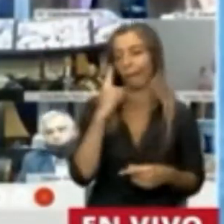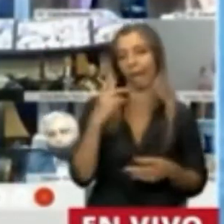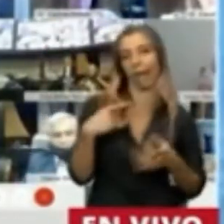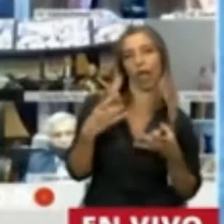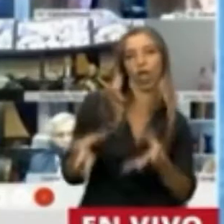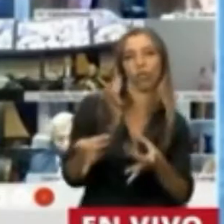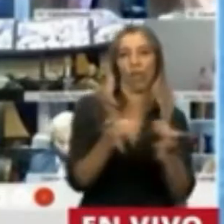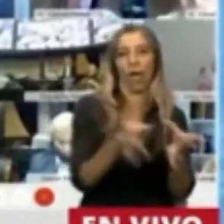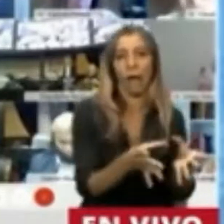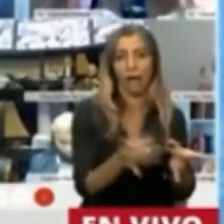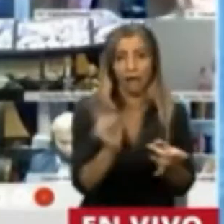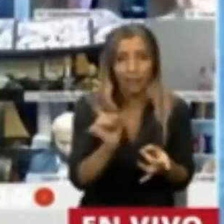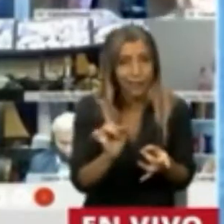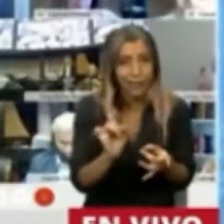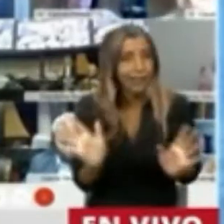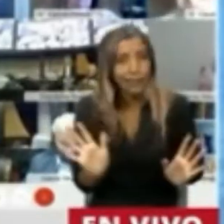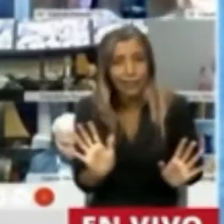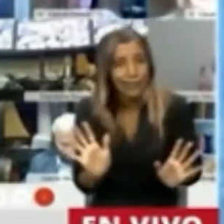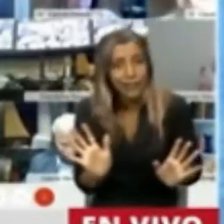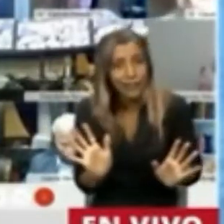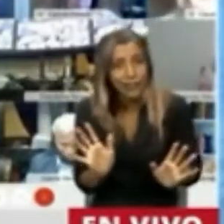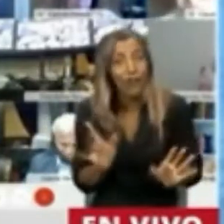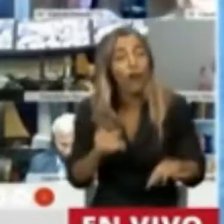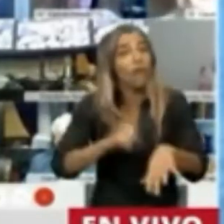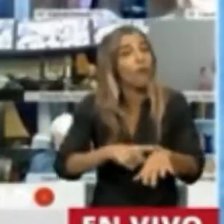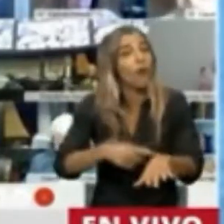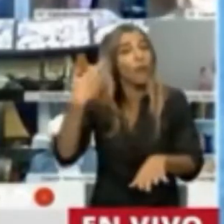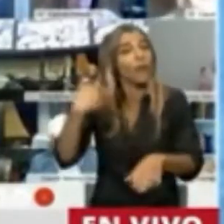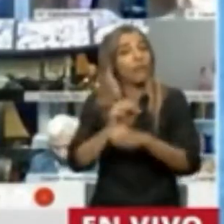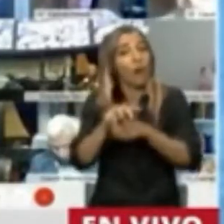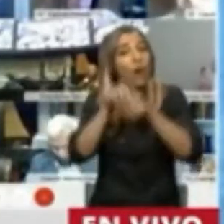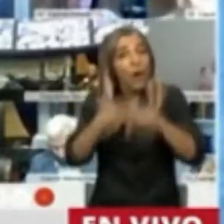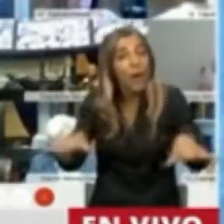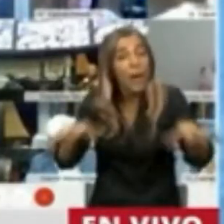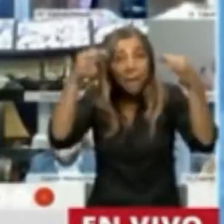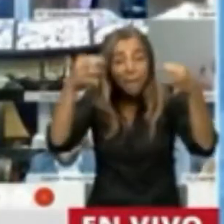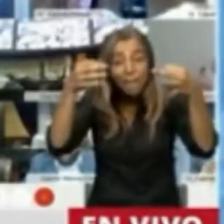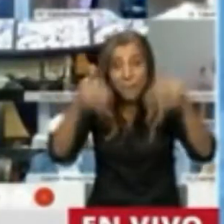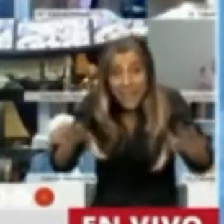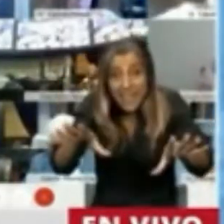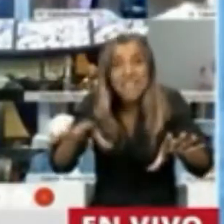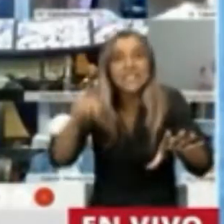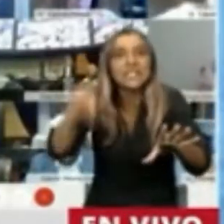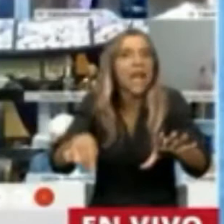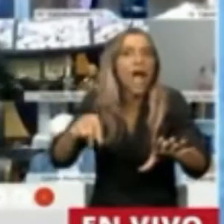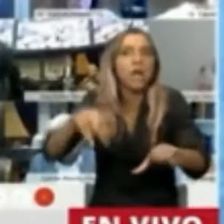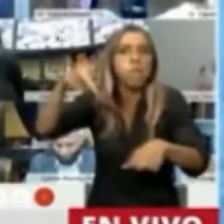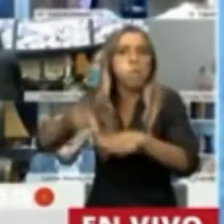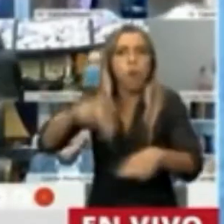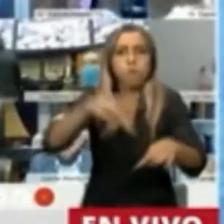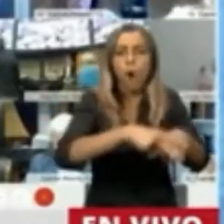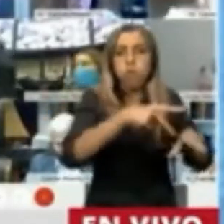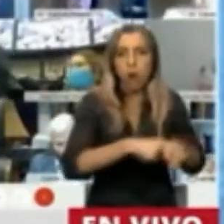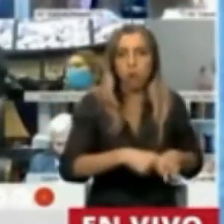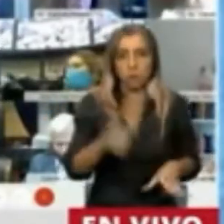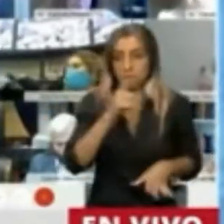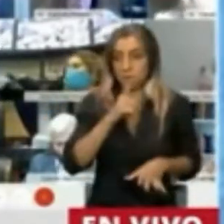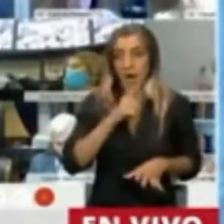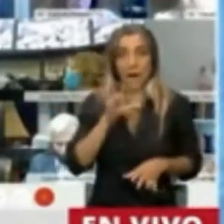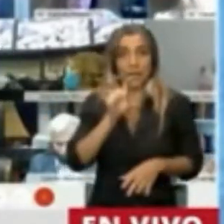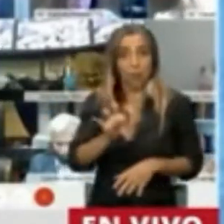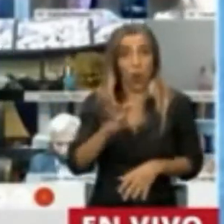eso está ocurriendo, y eso ocurrió desde el inicio de la pandemia. Se nos ocurrió cavar zanjas,